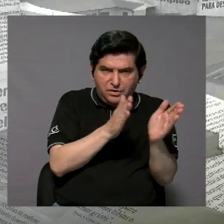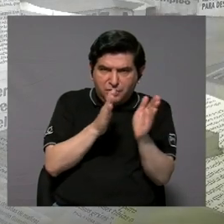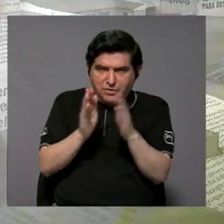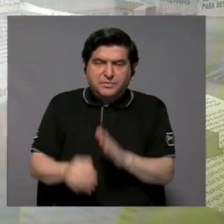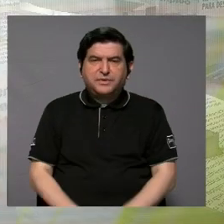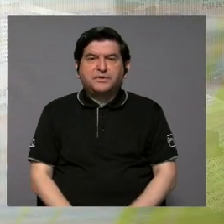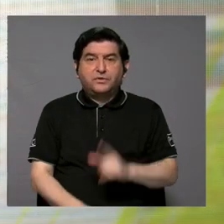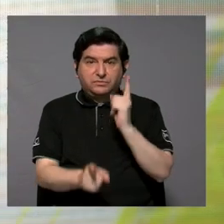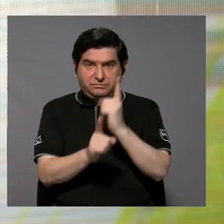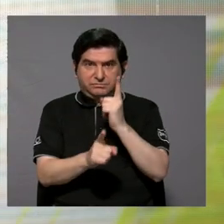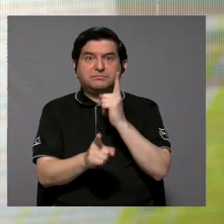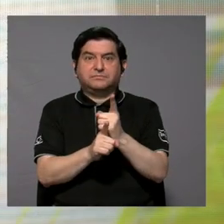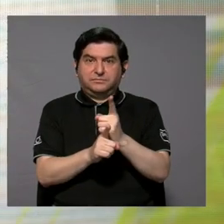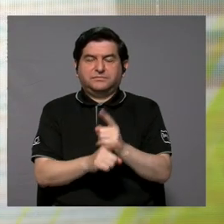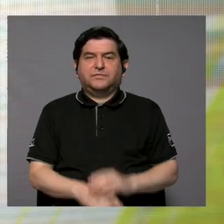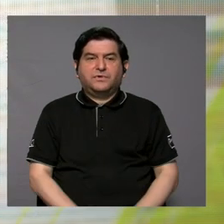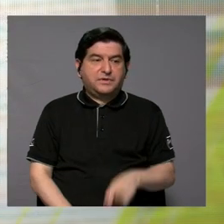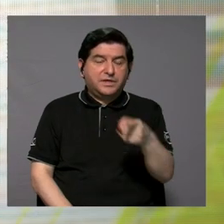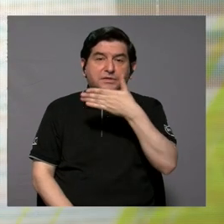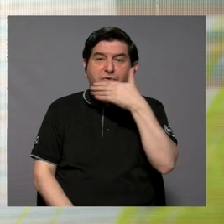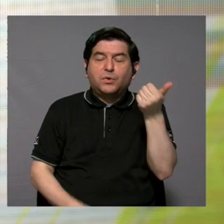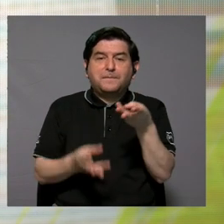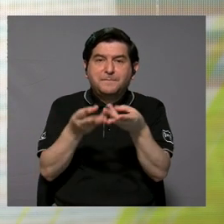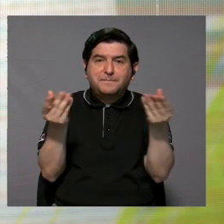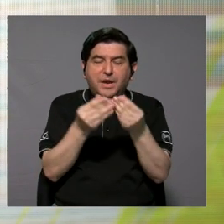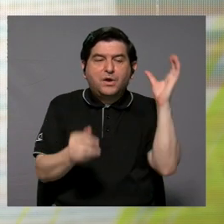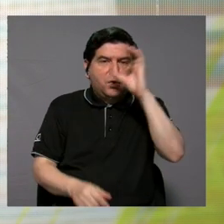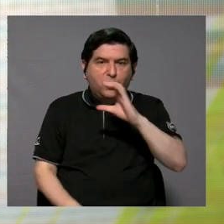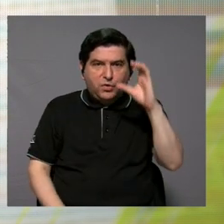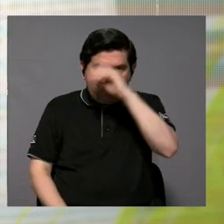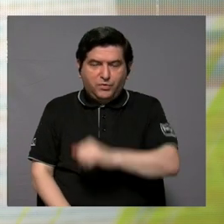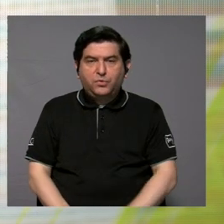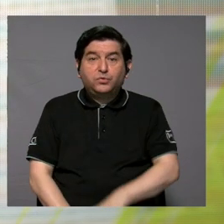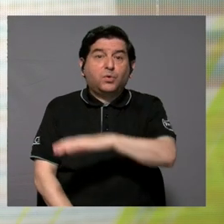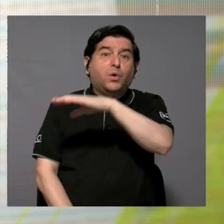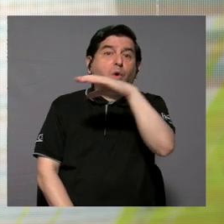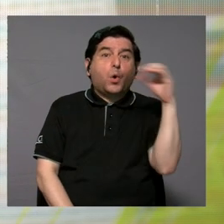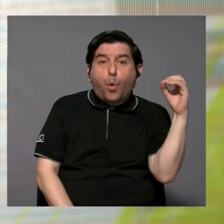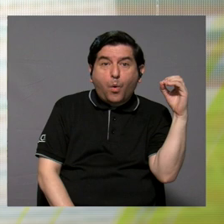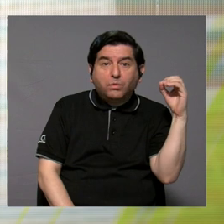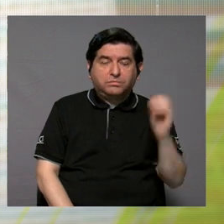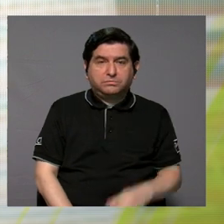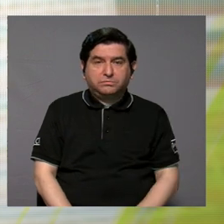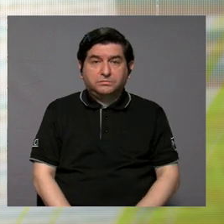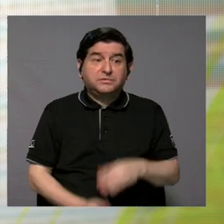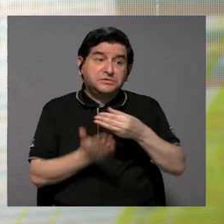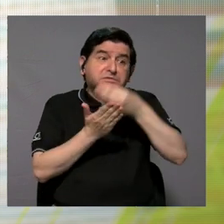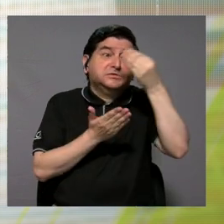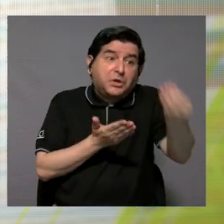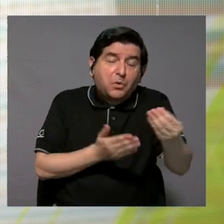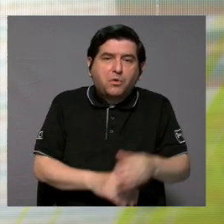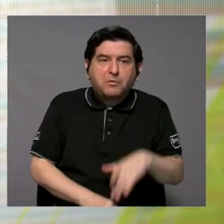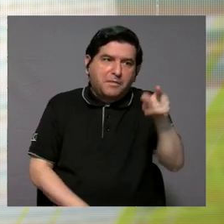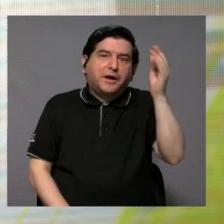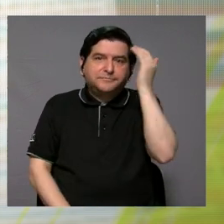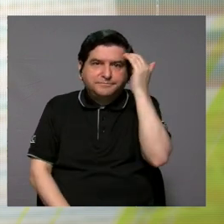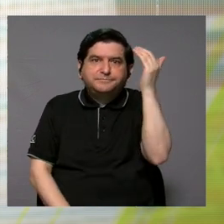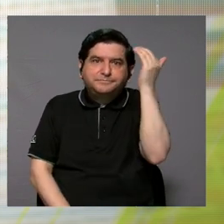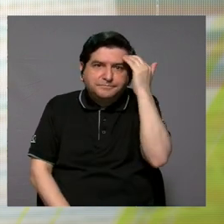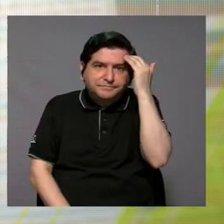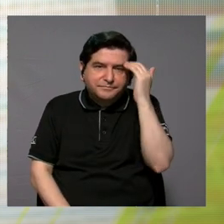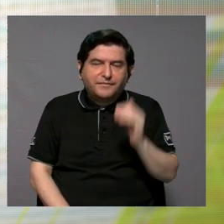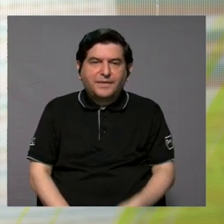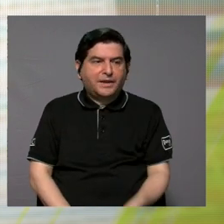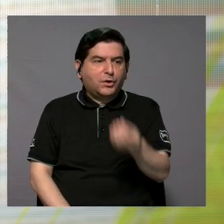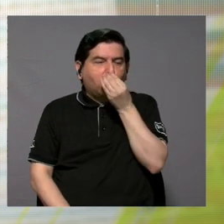que efectivamente busque mejores productos y, o al menos que si se lleva el producto, tenga el conocimiento de lo